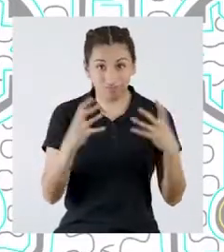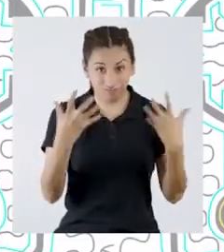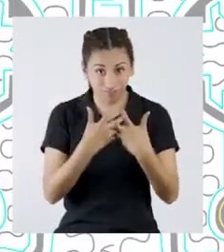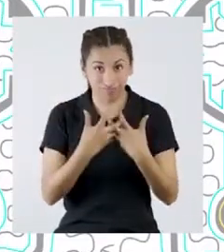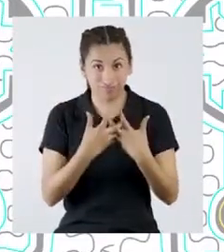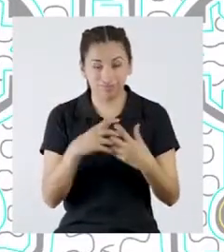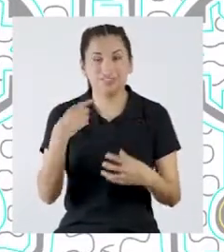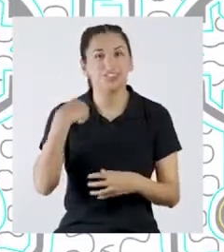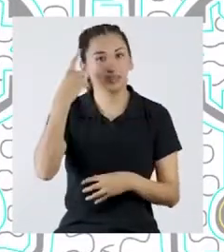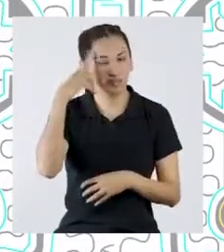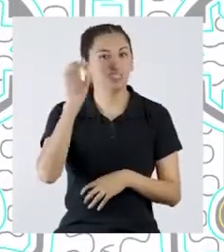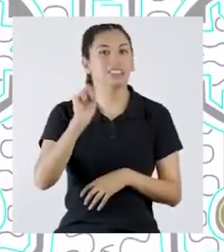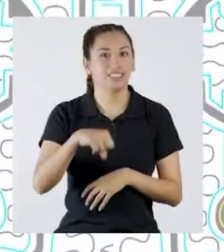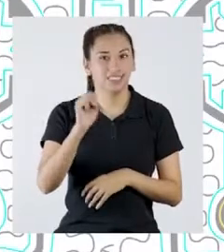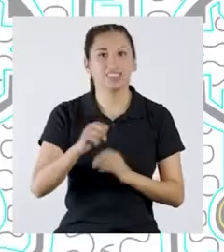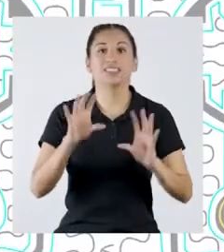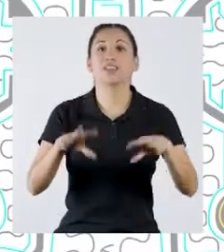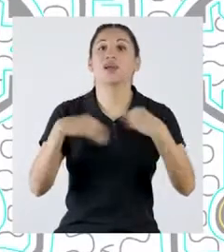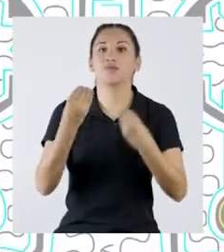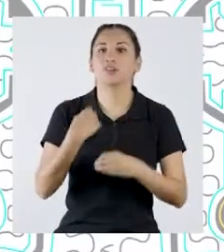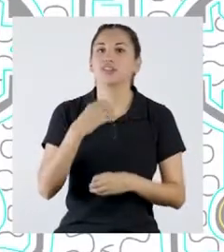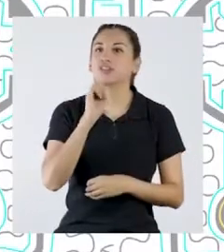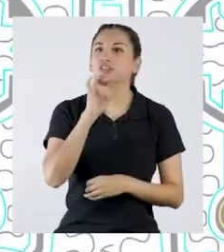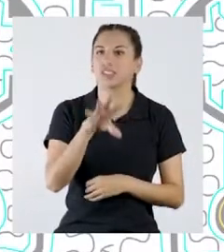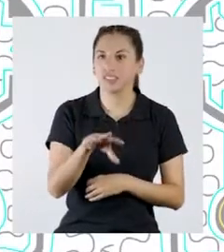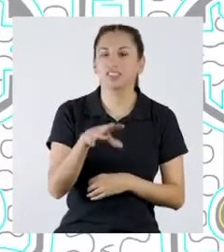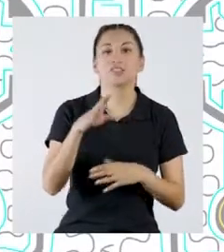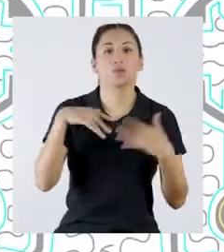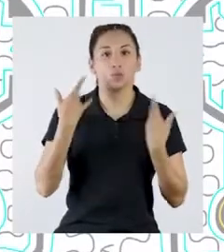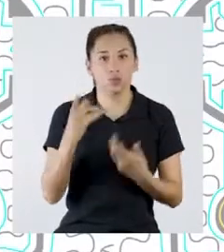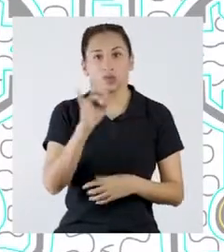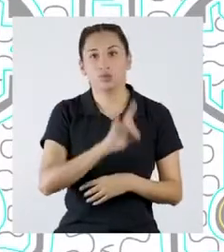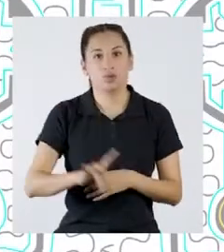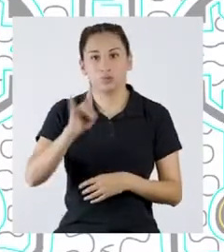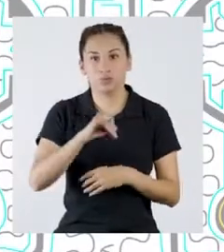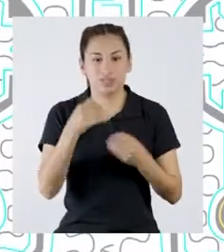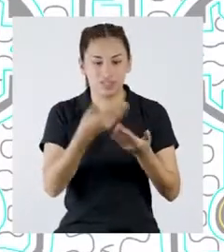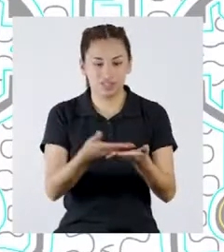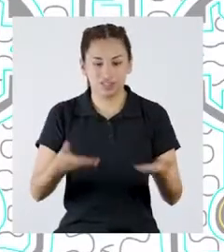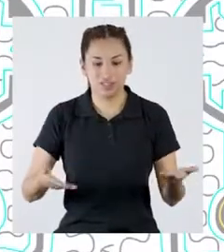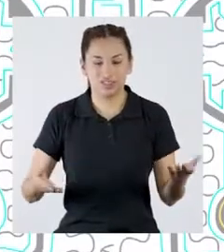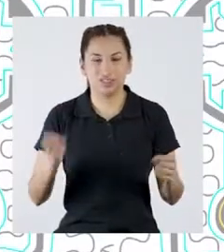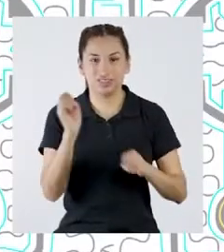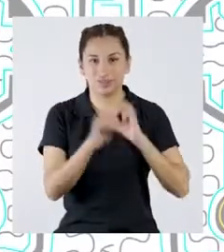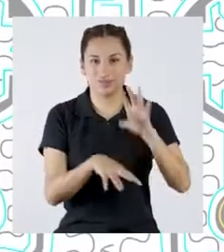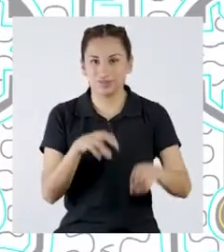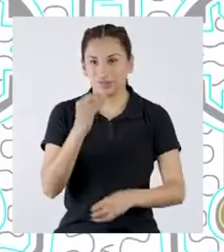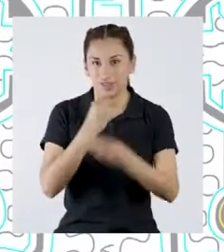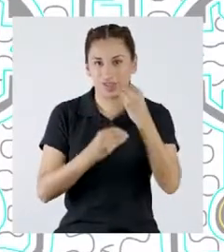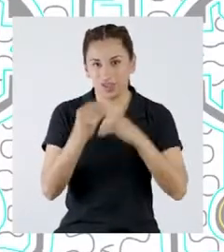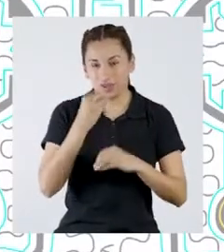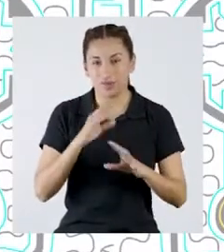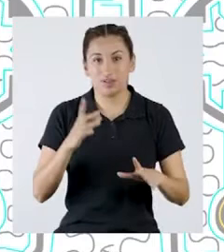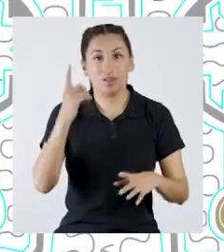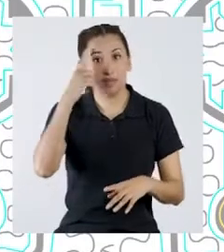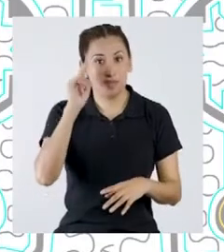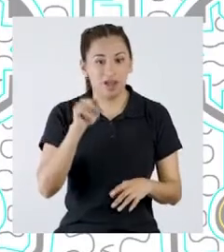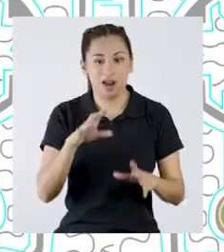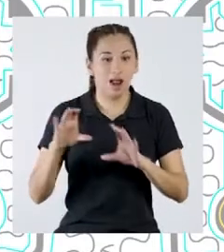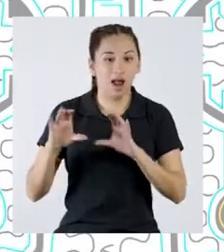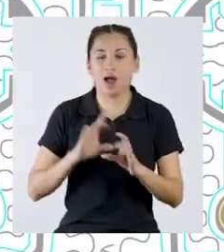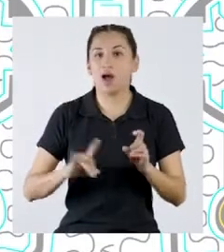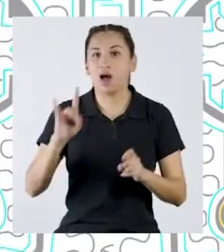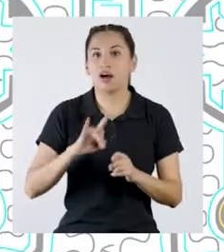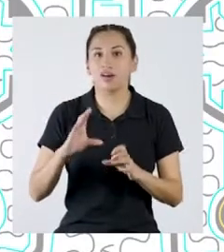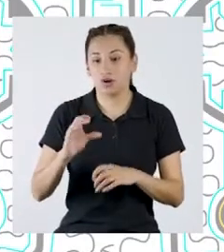correctas? Yo creo que sí, porque dije que podíamos usar los residuos orgánicos justamente para